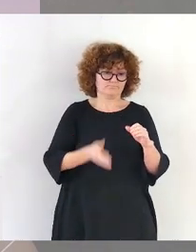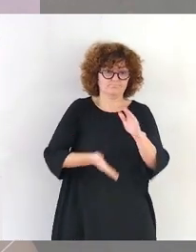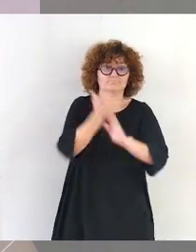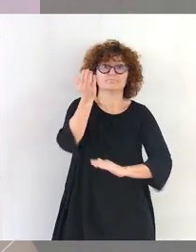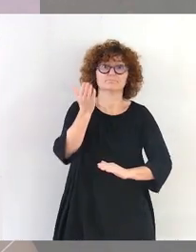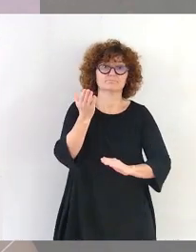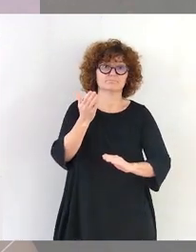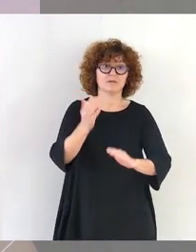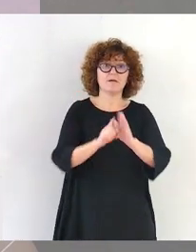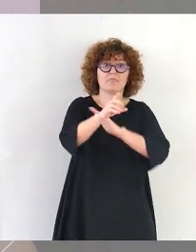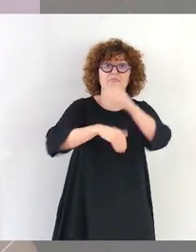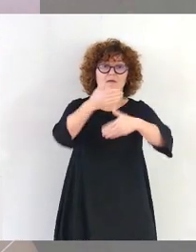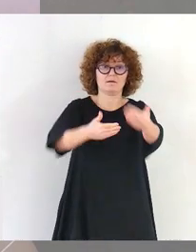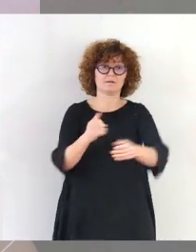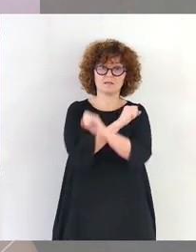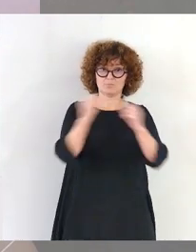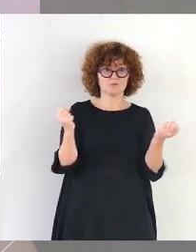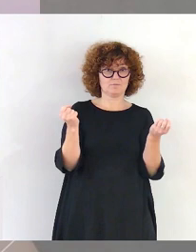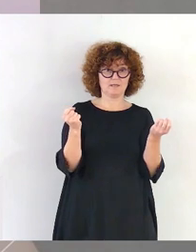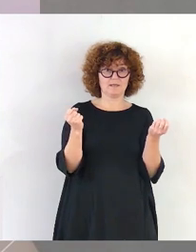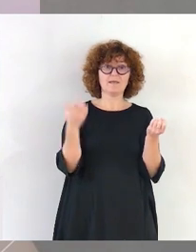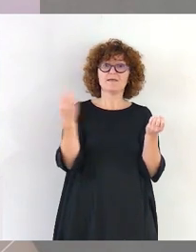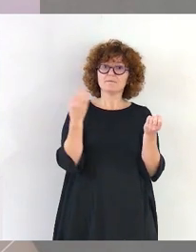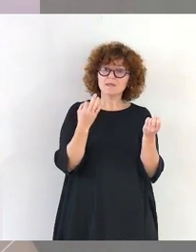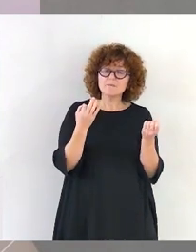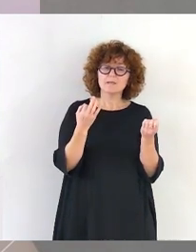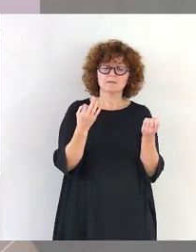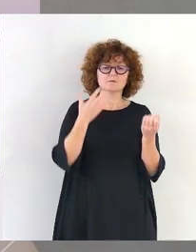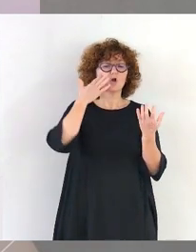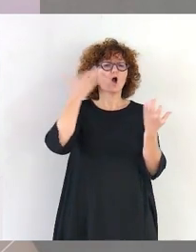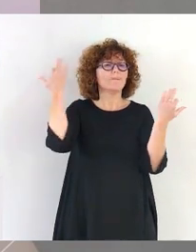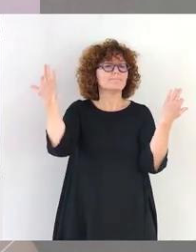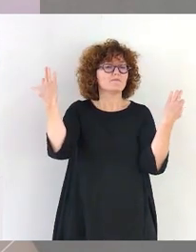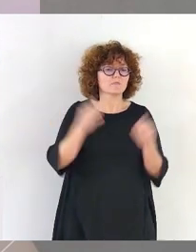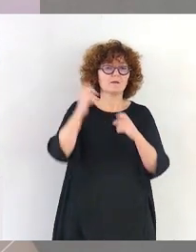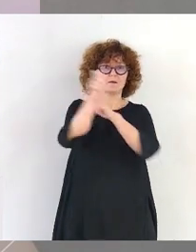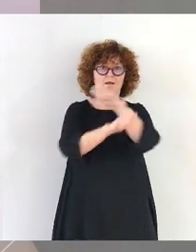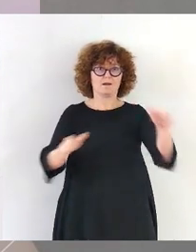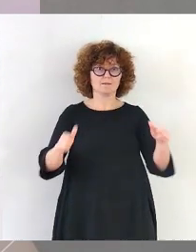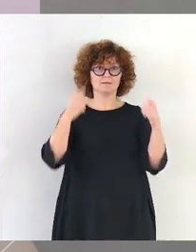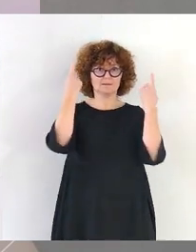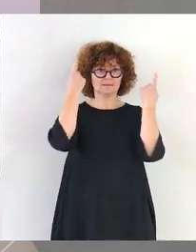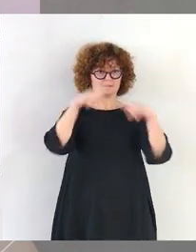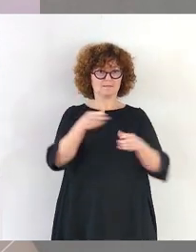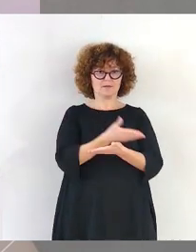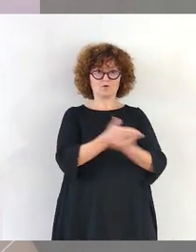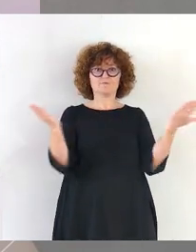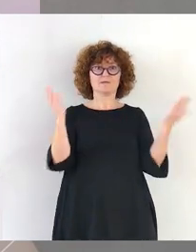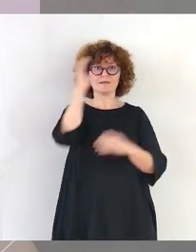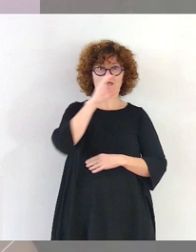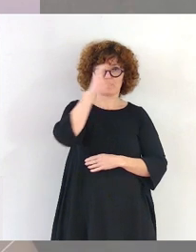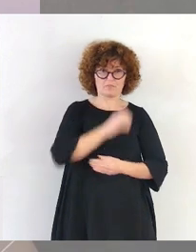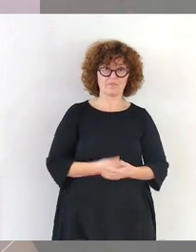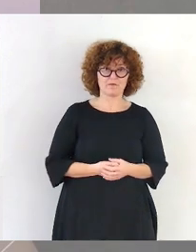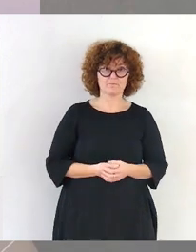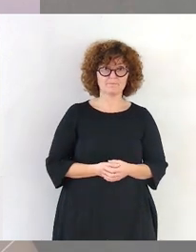ir peor Así es que tenemos que convencer realmente a la gente y que la gente tenga confianza en la ciencia